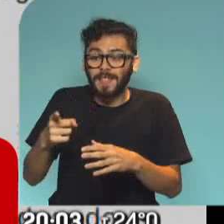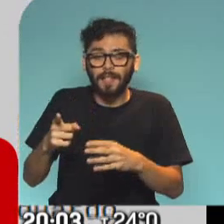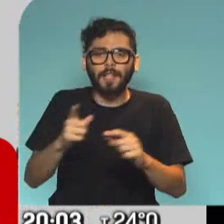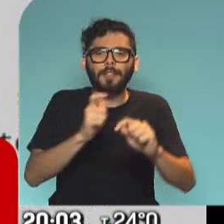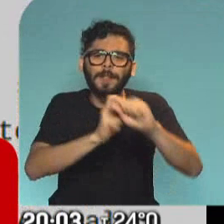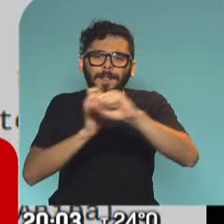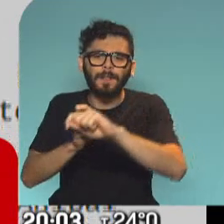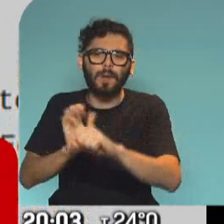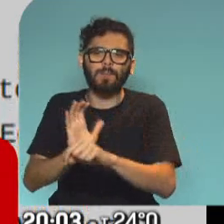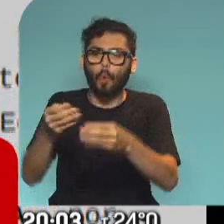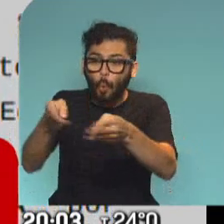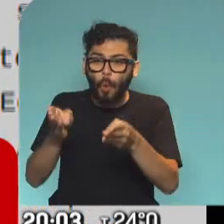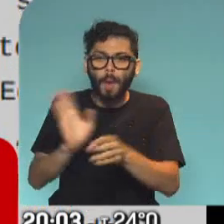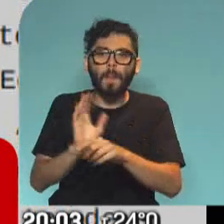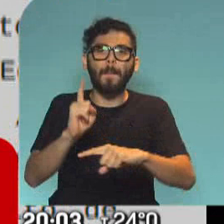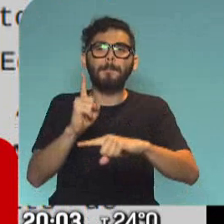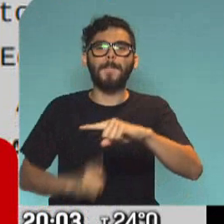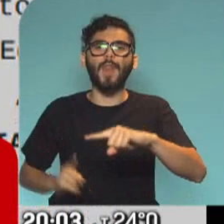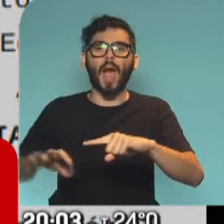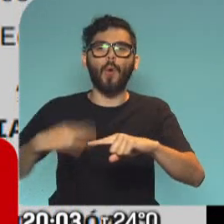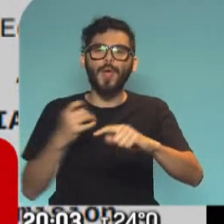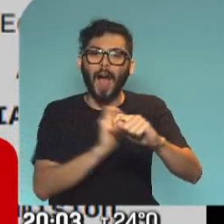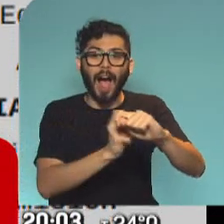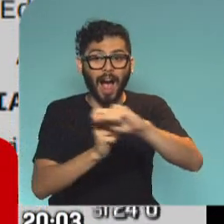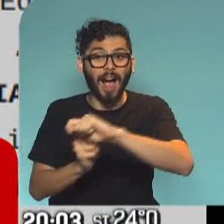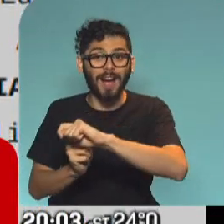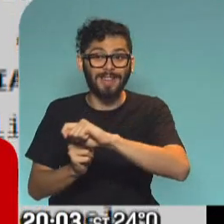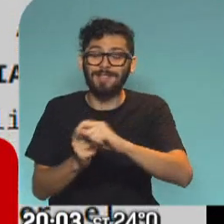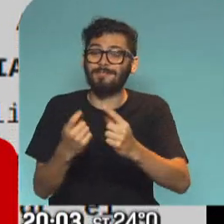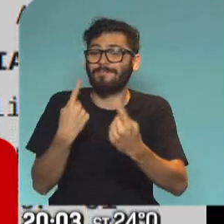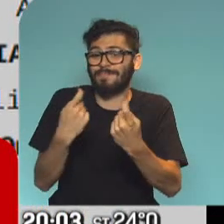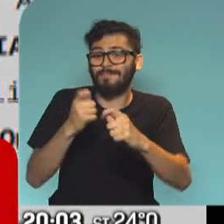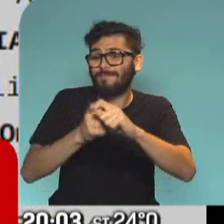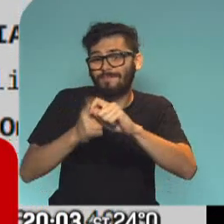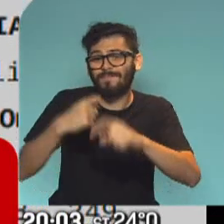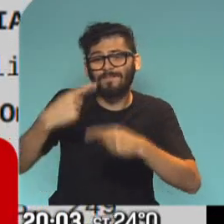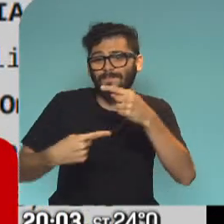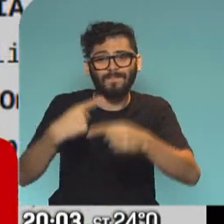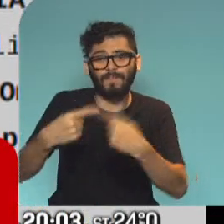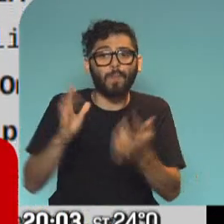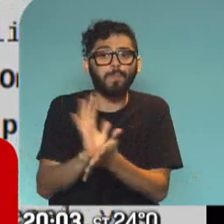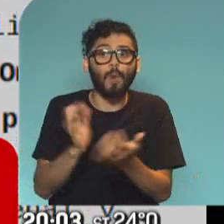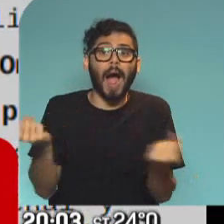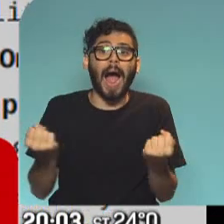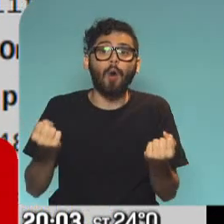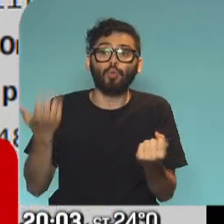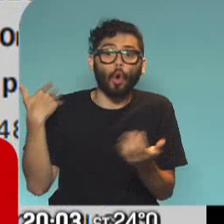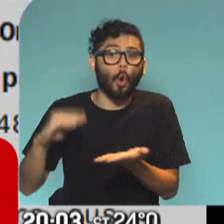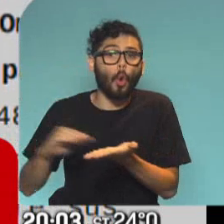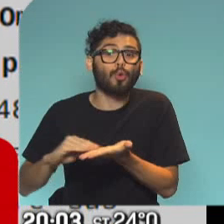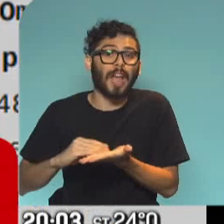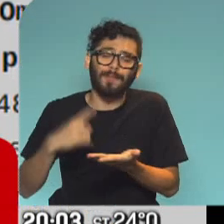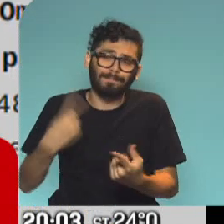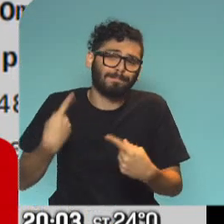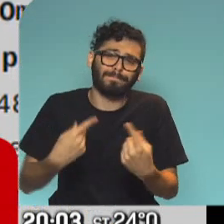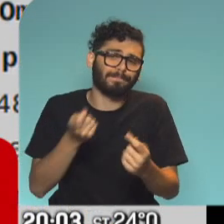hablamos mucho de eso, esa reparación de media vida precisaba de un mantenimiento permanente porque era como un auto usado. Esa reparación